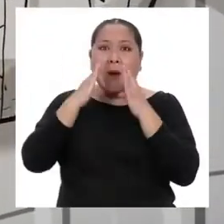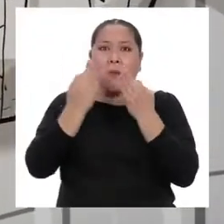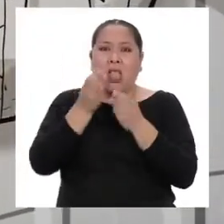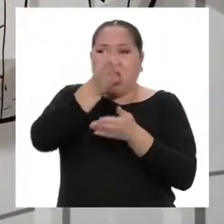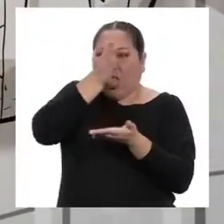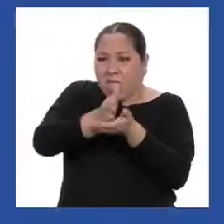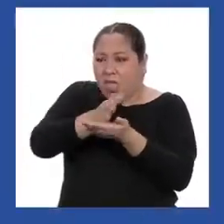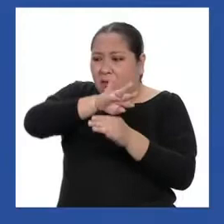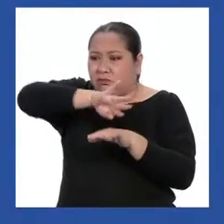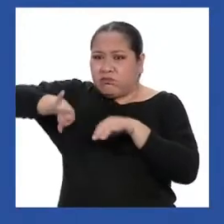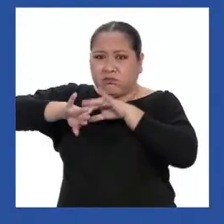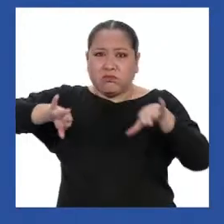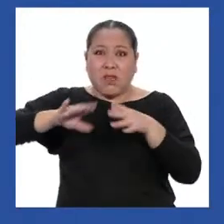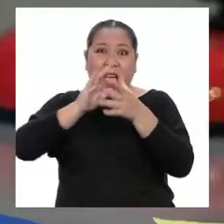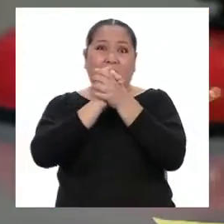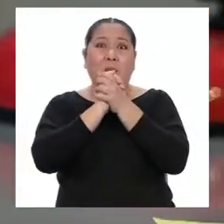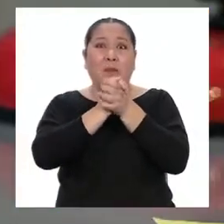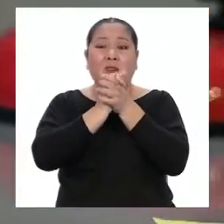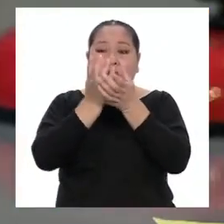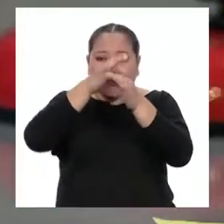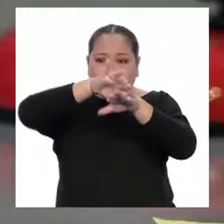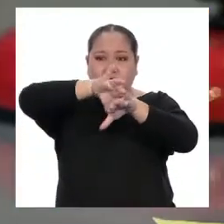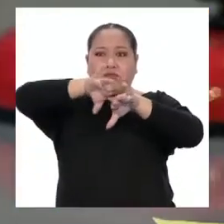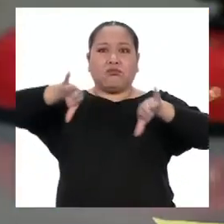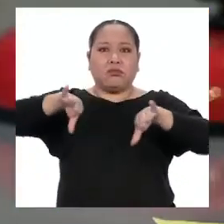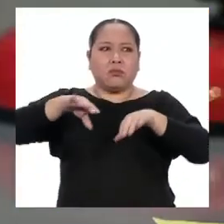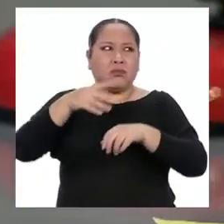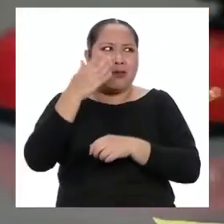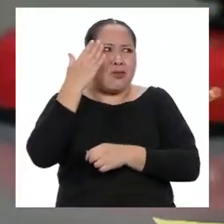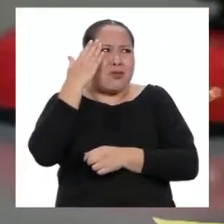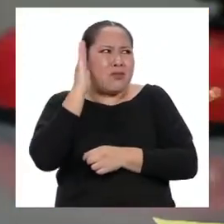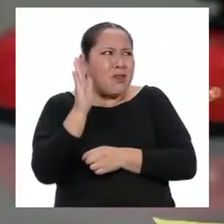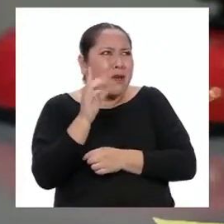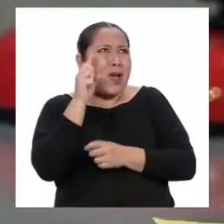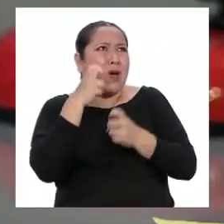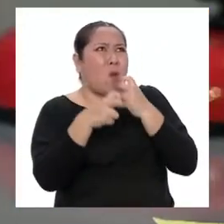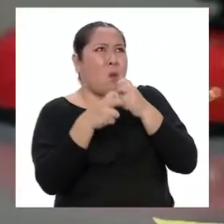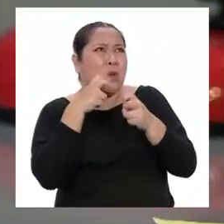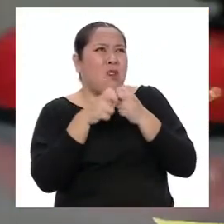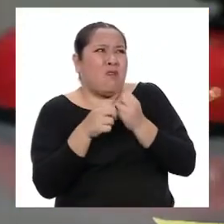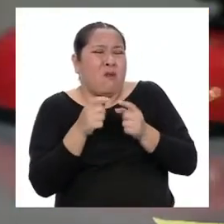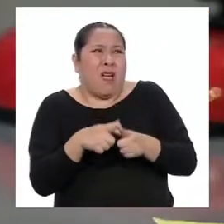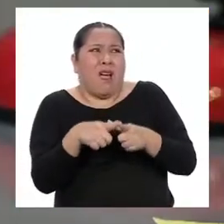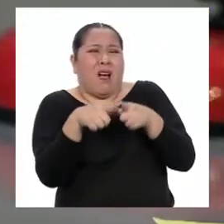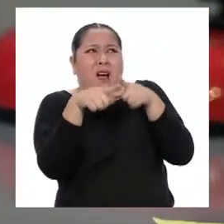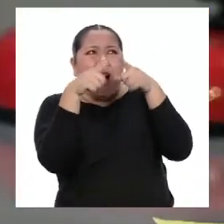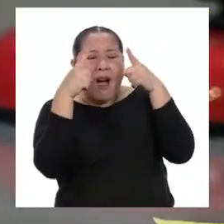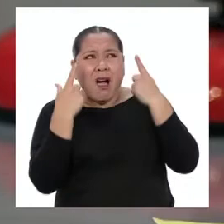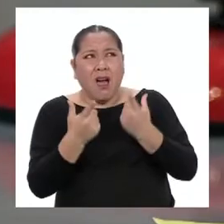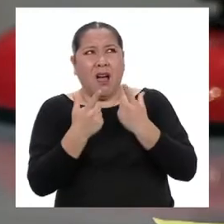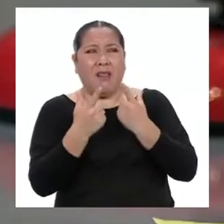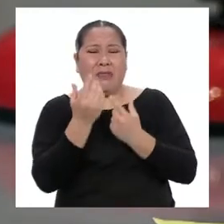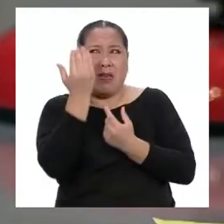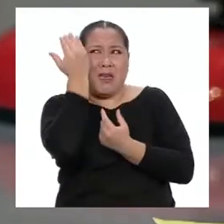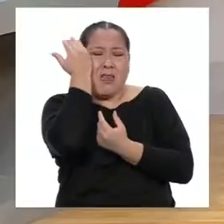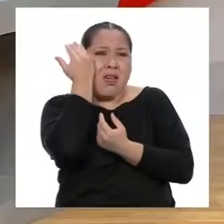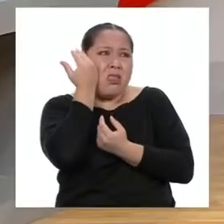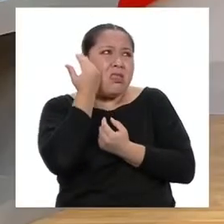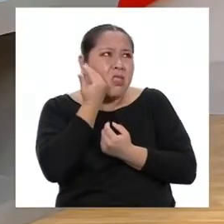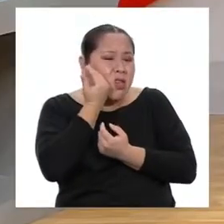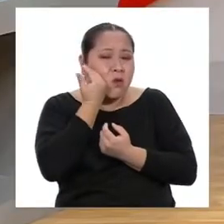verse por muchos años. No sabía que era un problema tan grande y tan